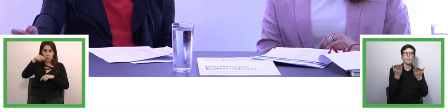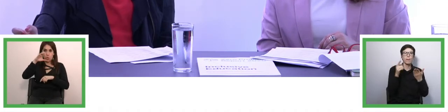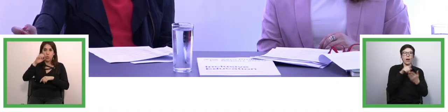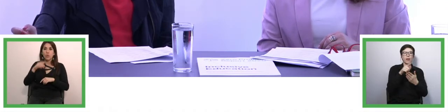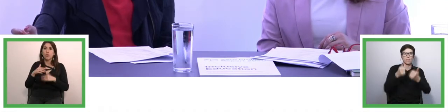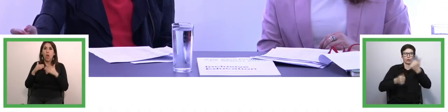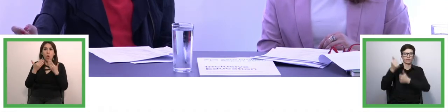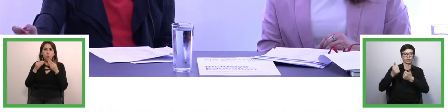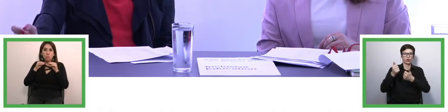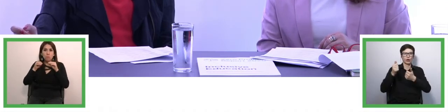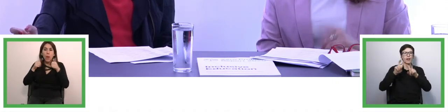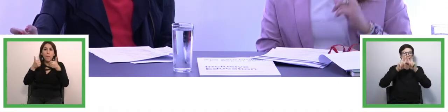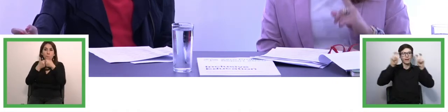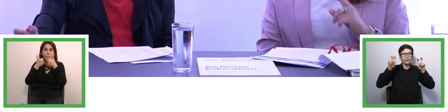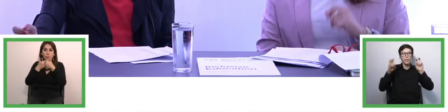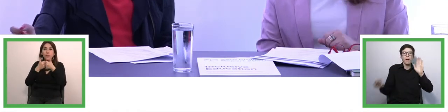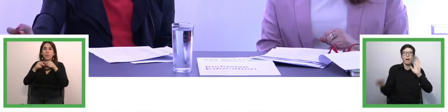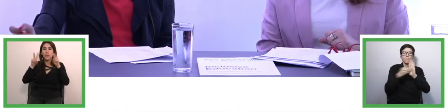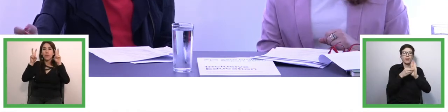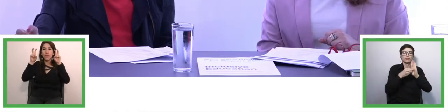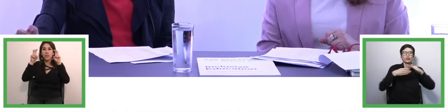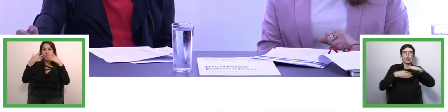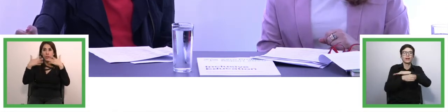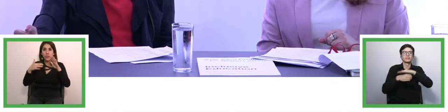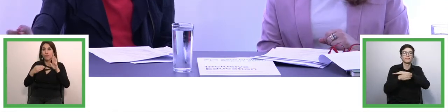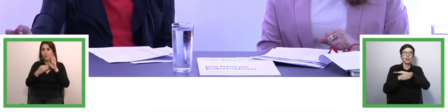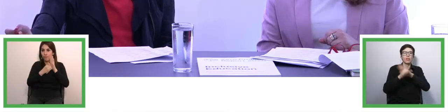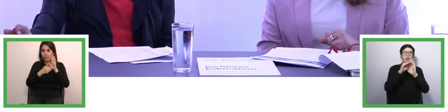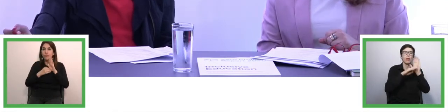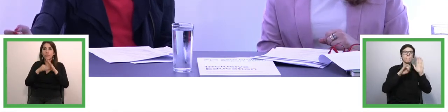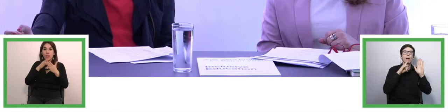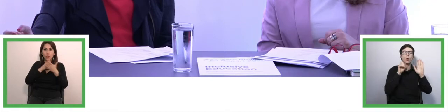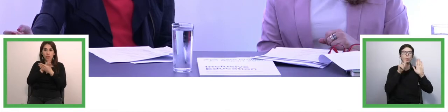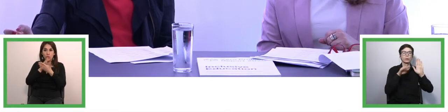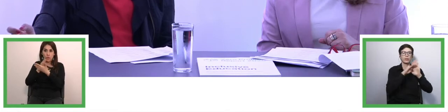de accesibilidad. Veamos video.